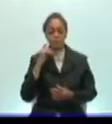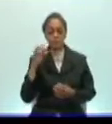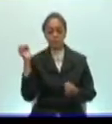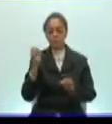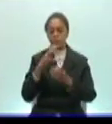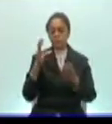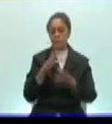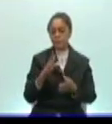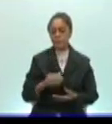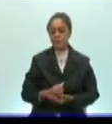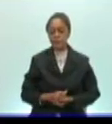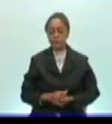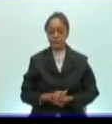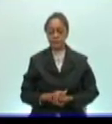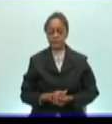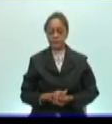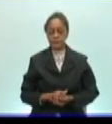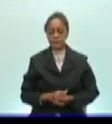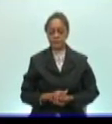bombardeo.